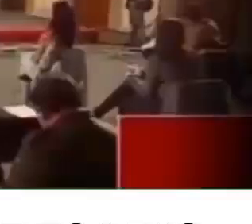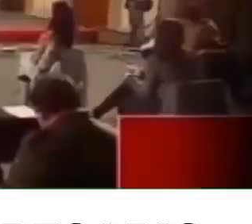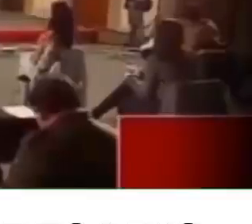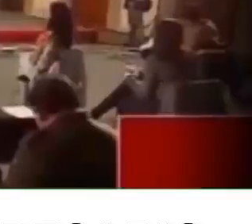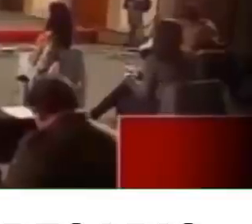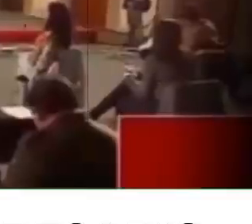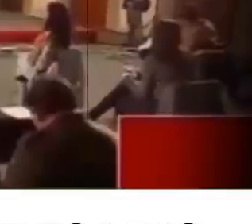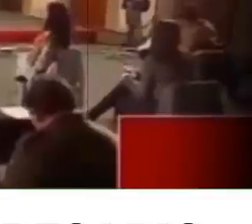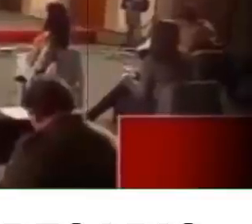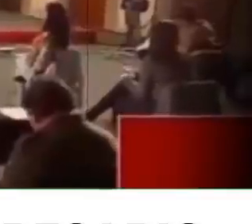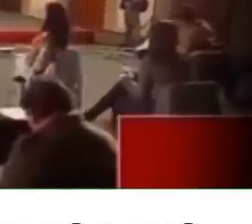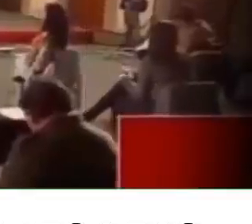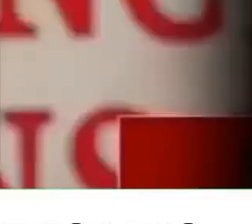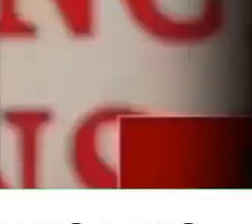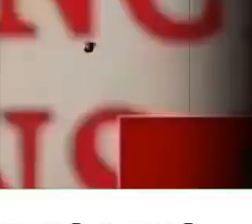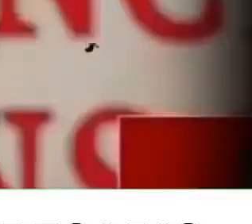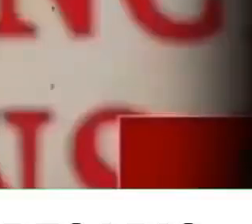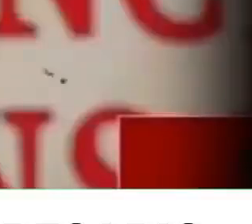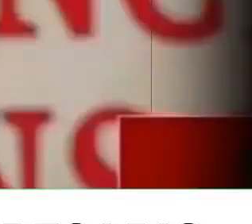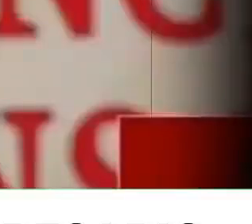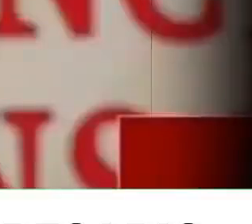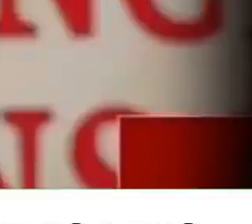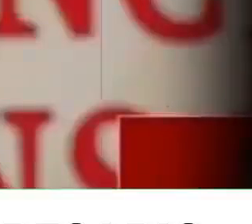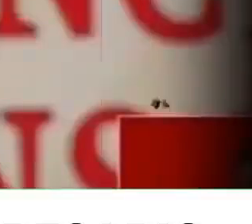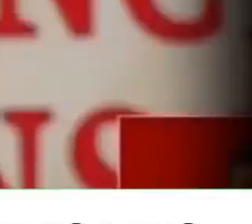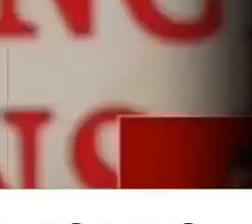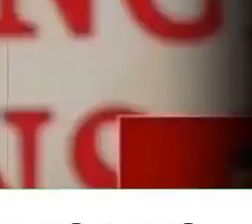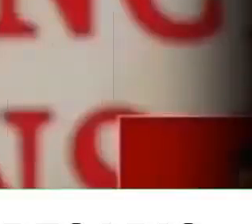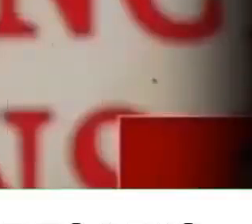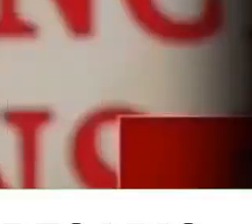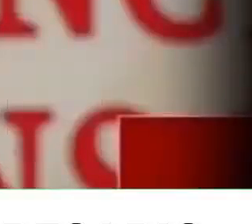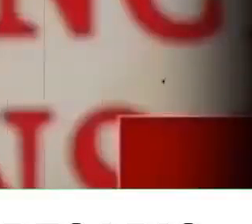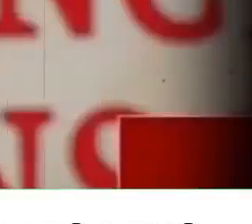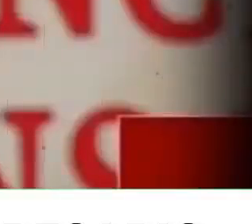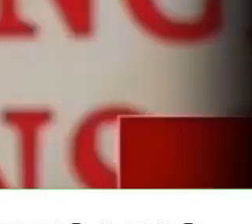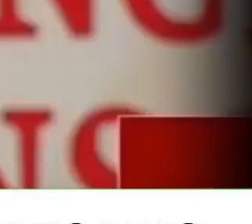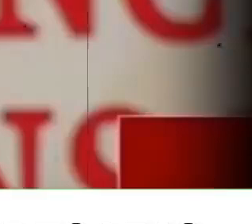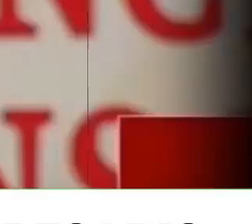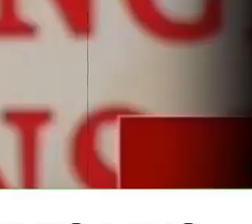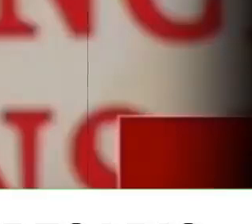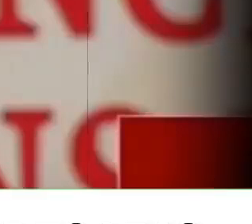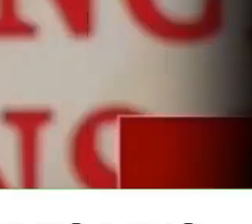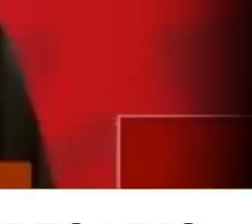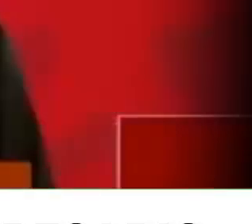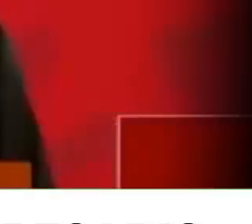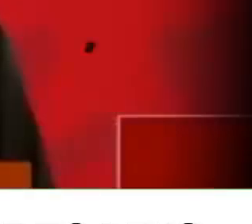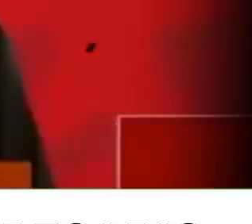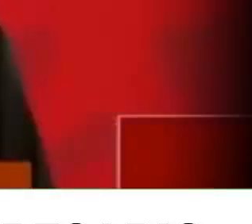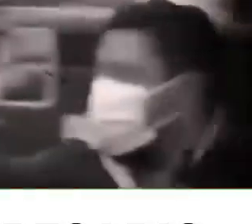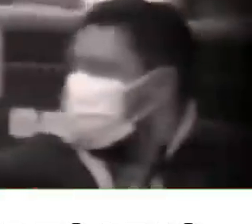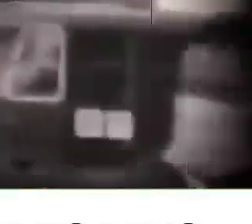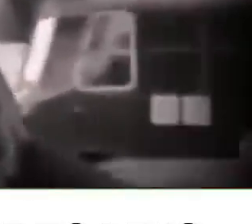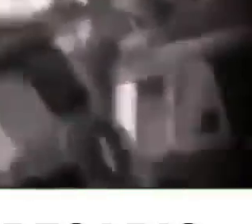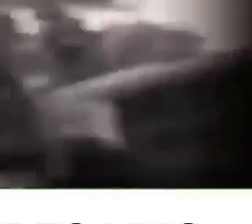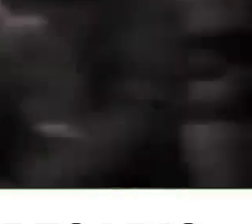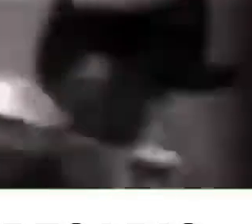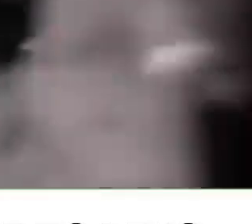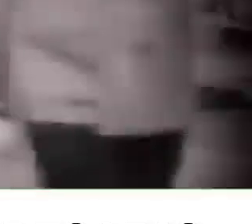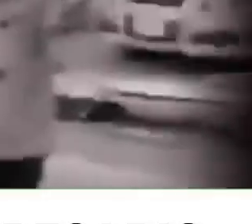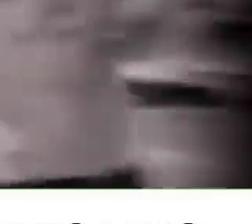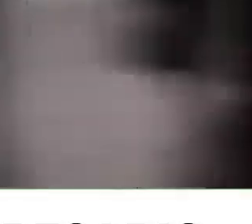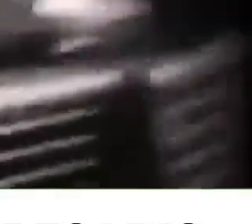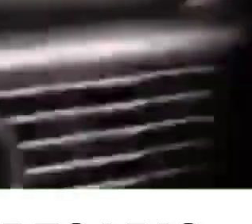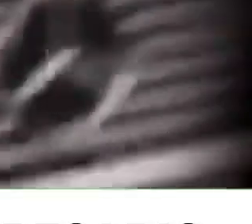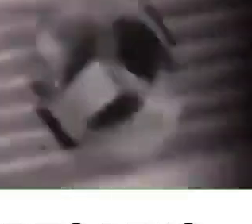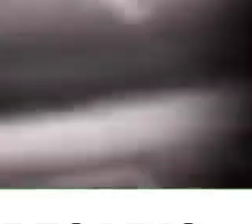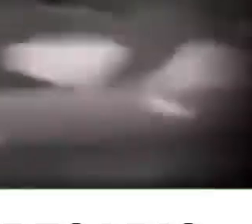dólares a la hacienda pública, pues no hay reparación del daño. La respuesta de Ancira